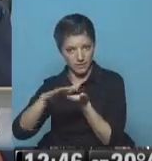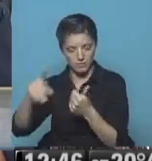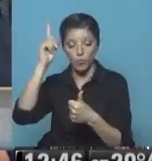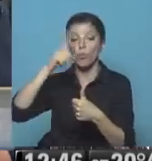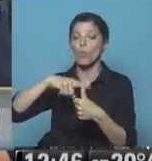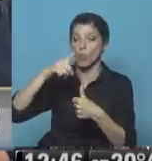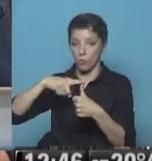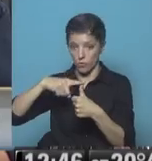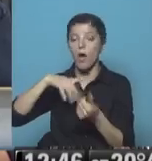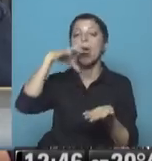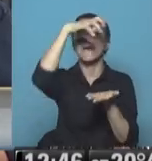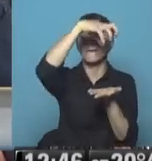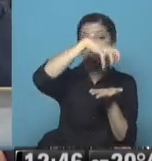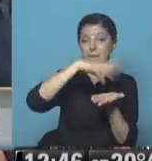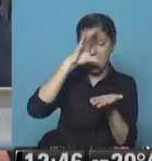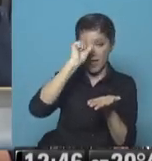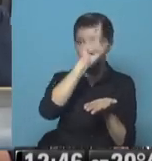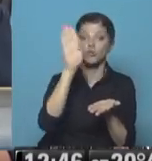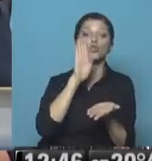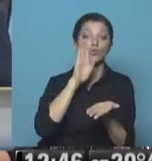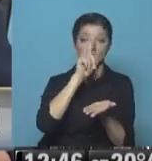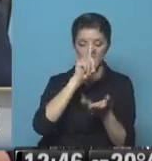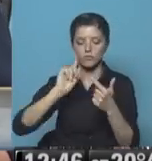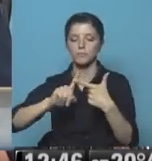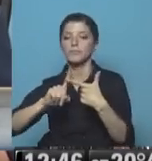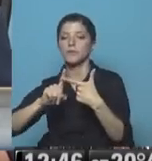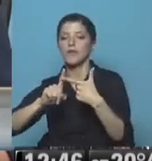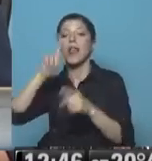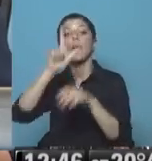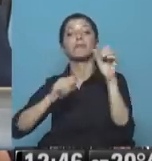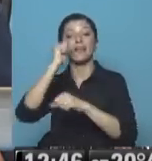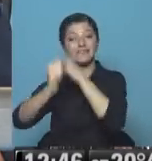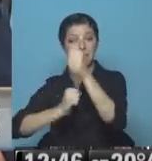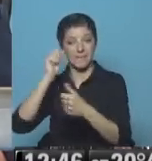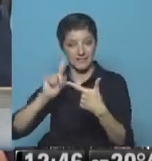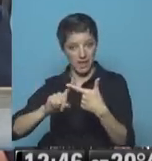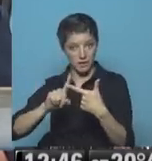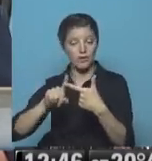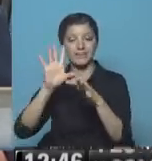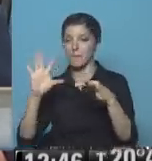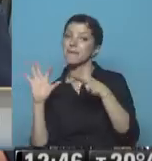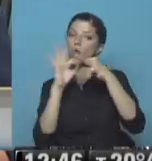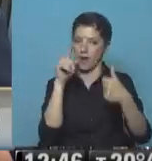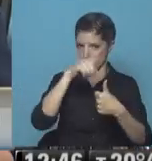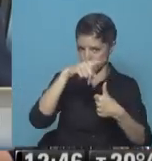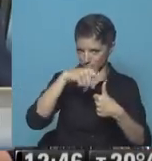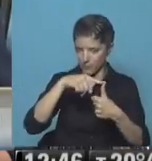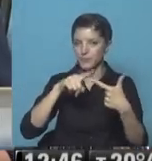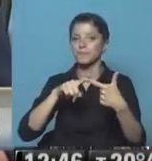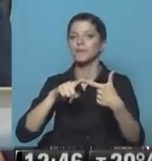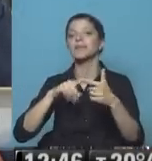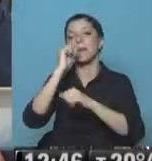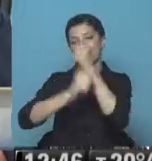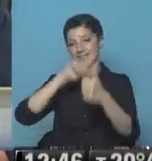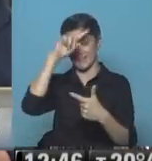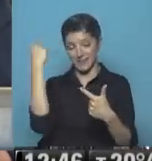es la Embajada de Estados Unidos, el segundo son los empresarios, la élite empresarial muy vinculada también a la Embajada de Estados Unidos y a las